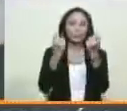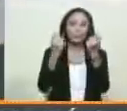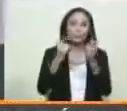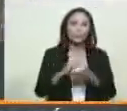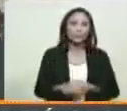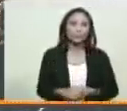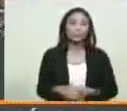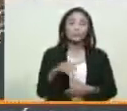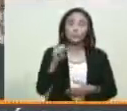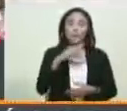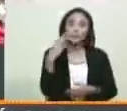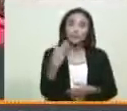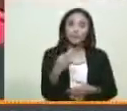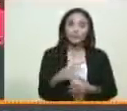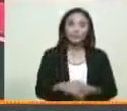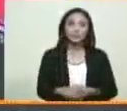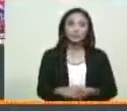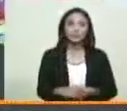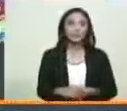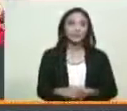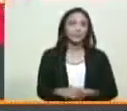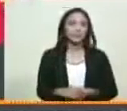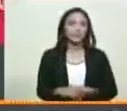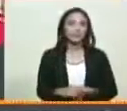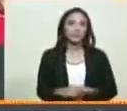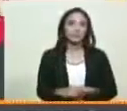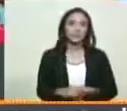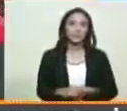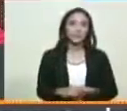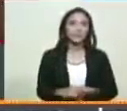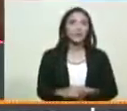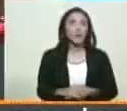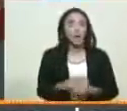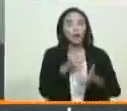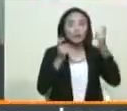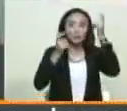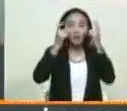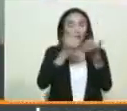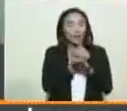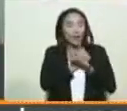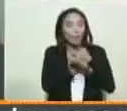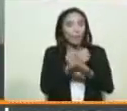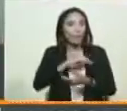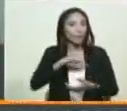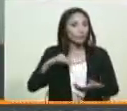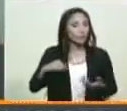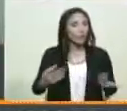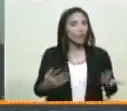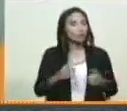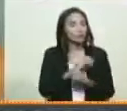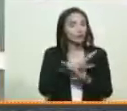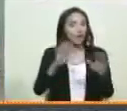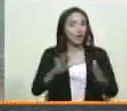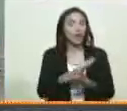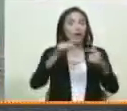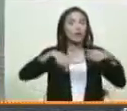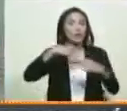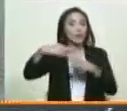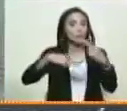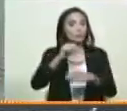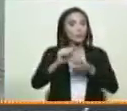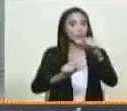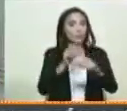Sí, comandante Chávez dio su vida por nosotros. Esta revolución del siglo